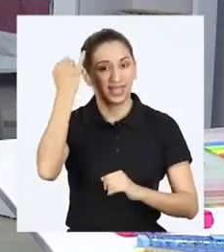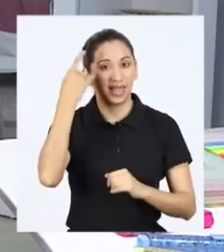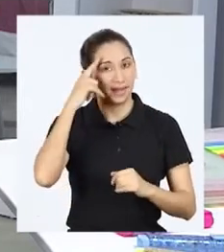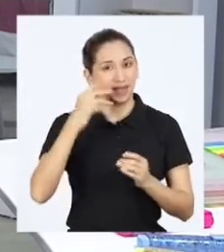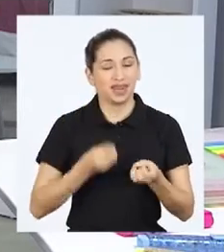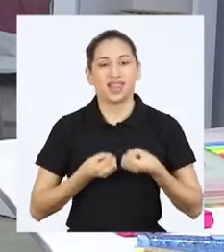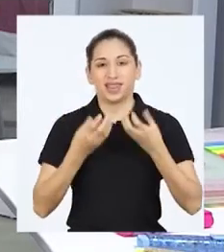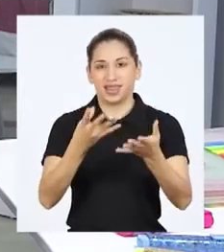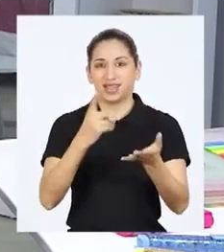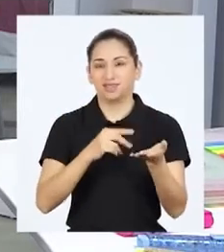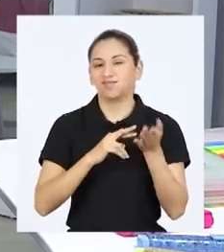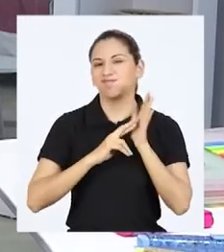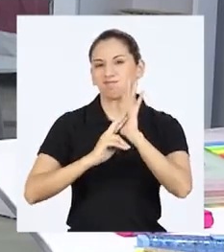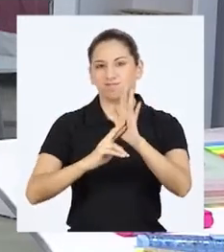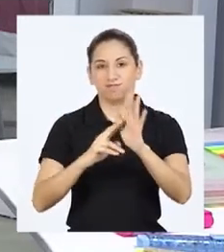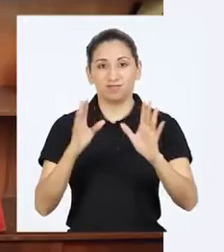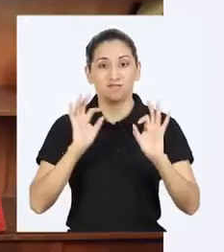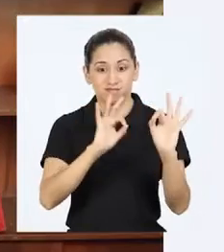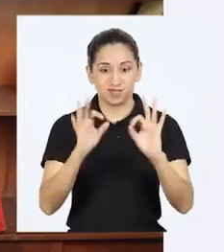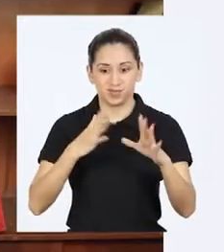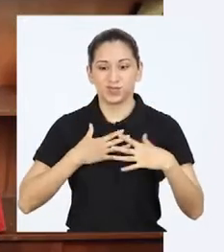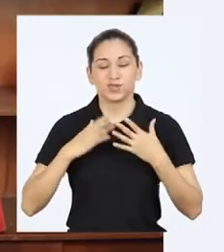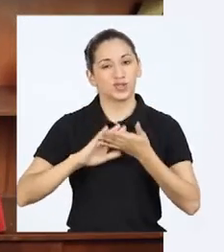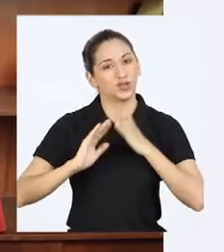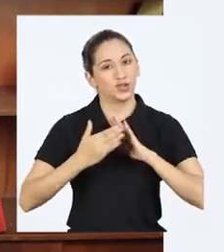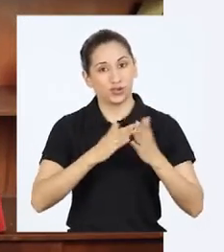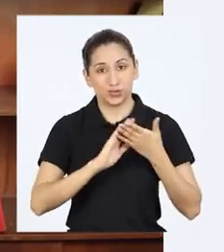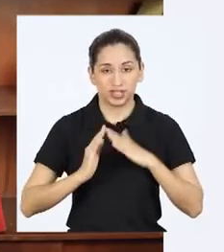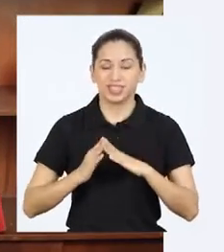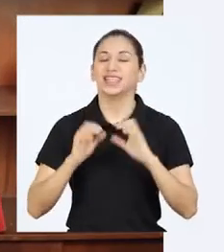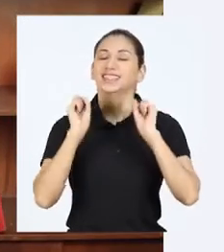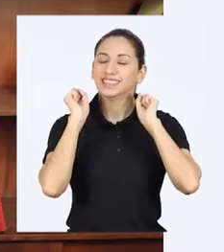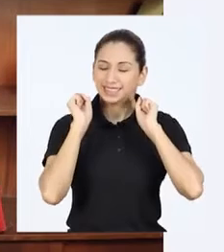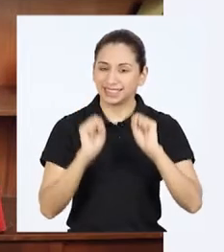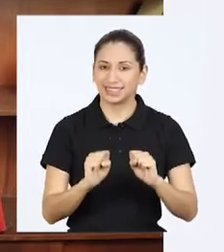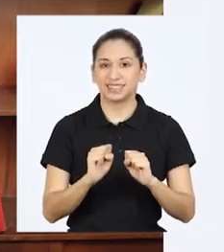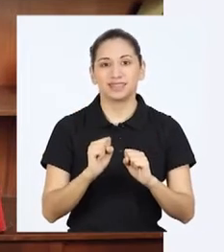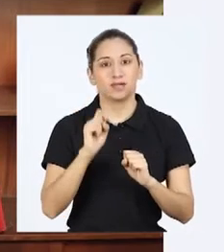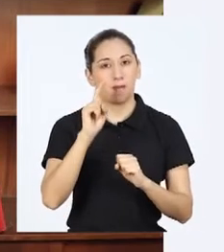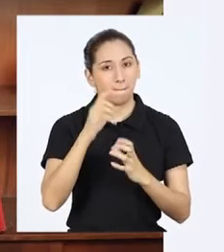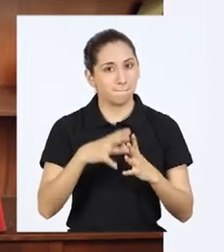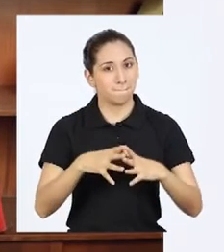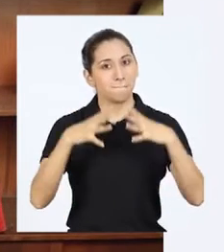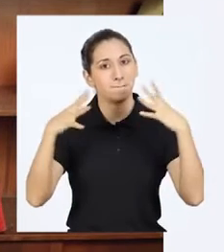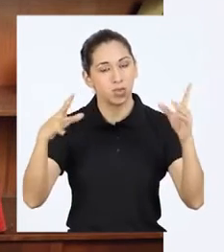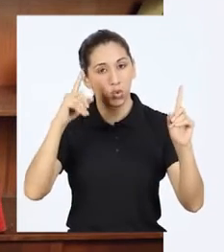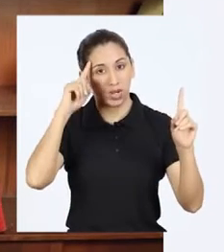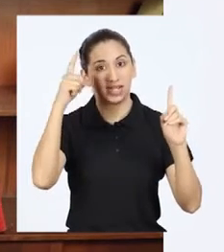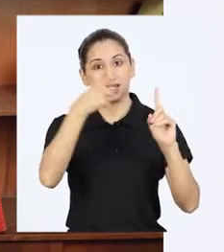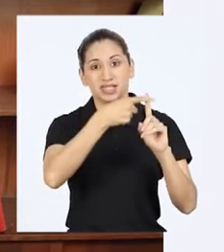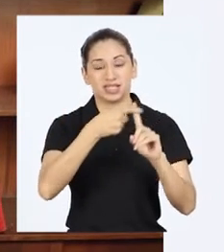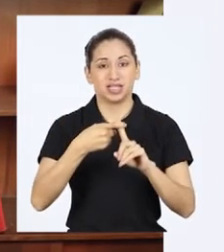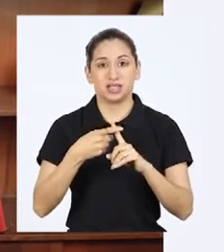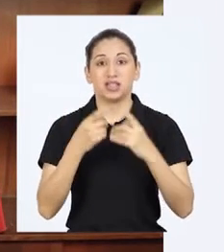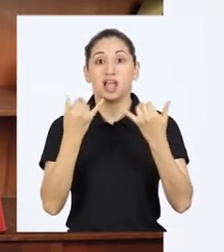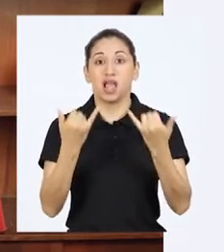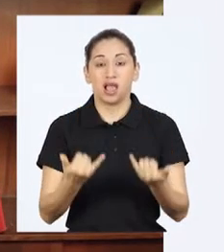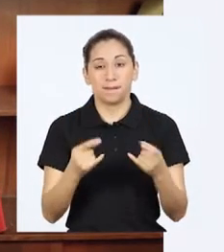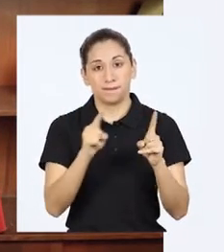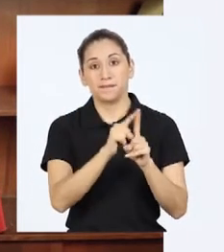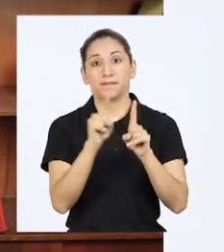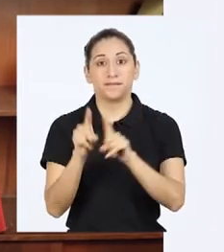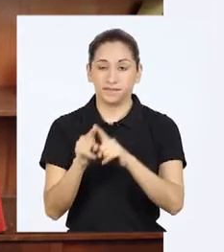las representaciones culturales de nuestra localidad? Claro que sí, muy retadora. Ahora también